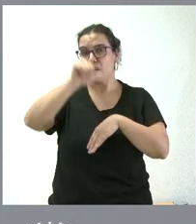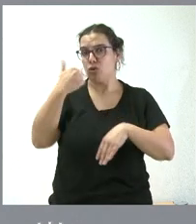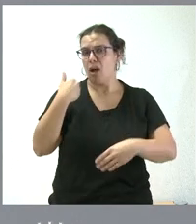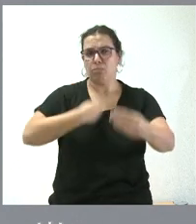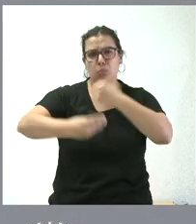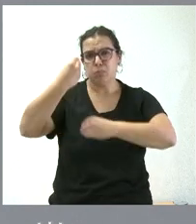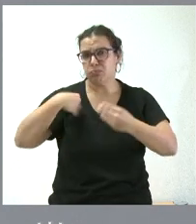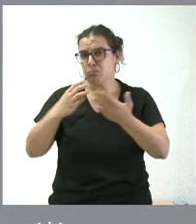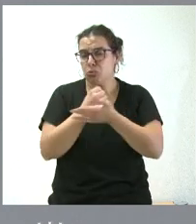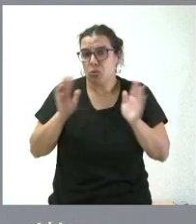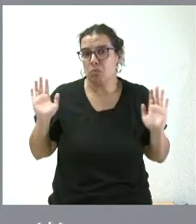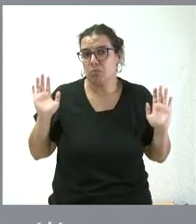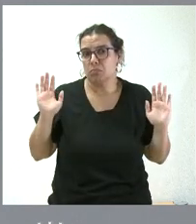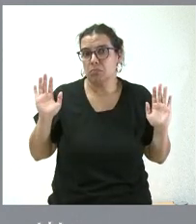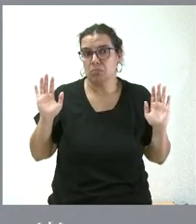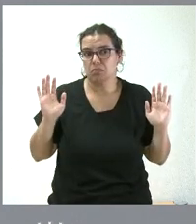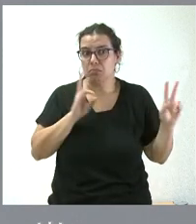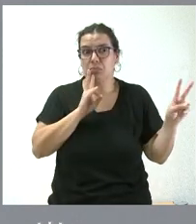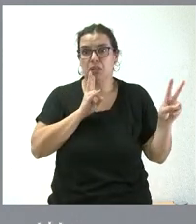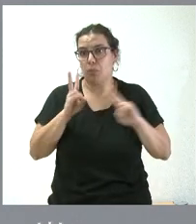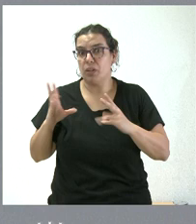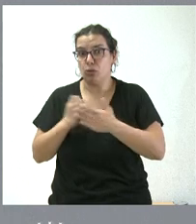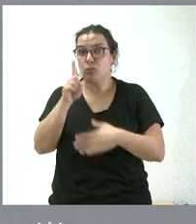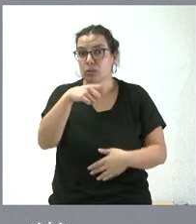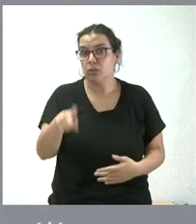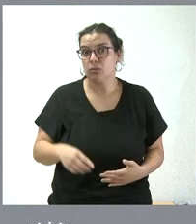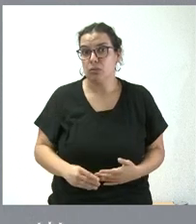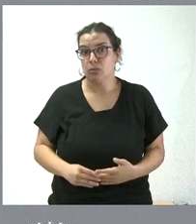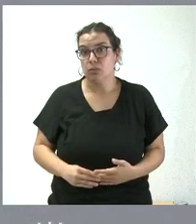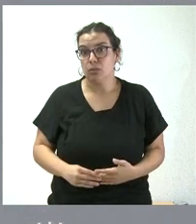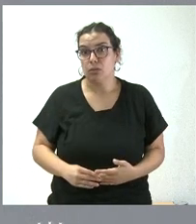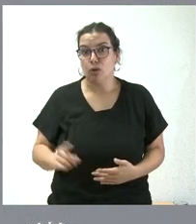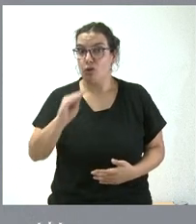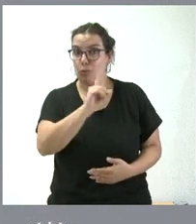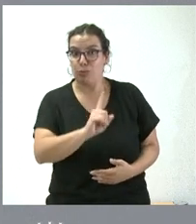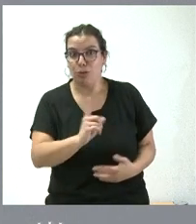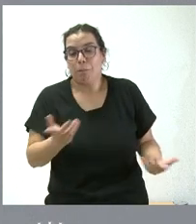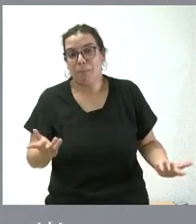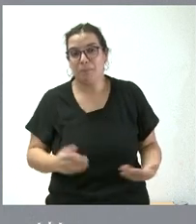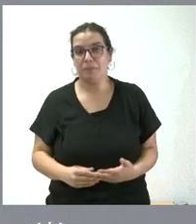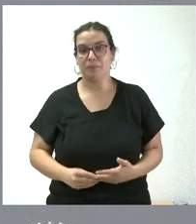esas preguntas Y supongo que se la respondería o no o se o no se la